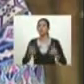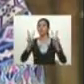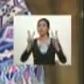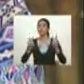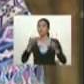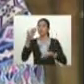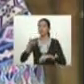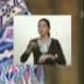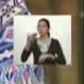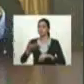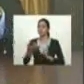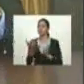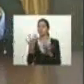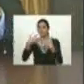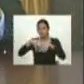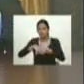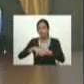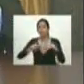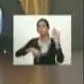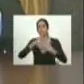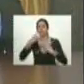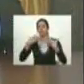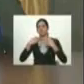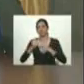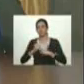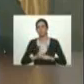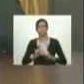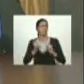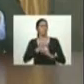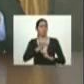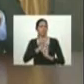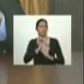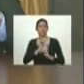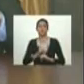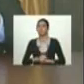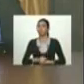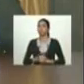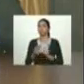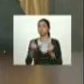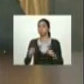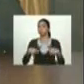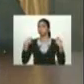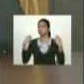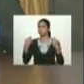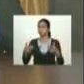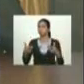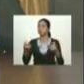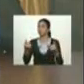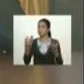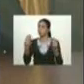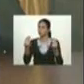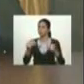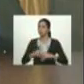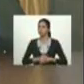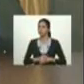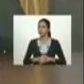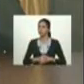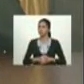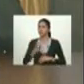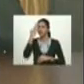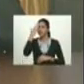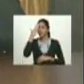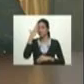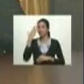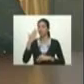importante que hay que integrar al plan de salud en general porque es una tremenda inversión que se hace y ustedes saben que en general